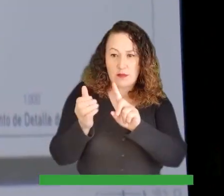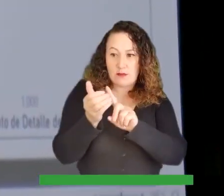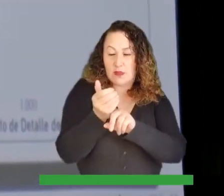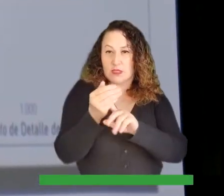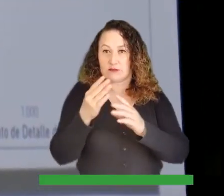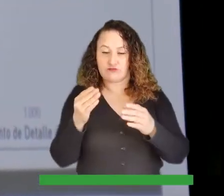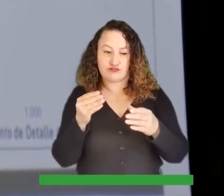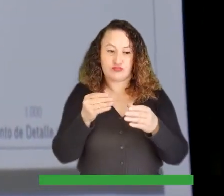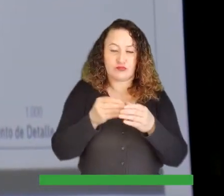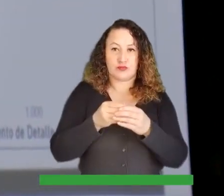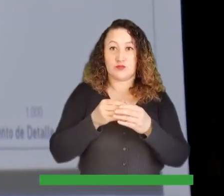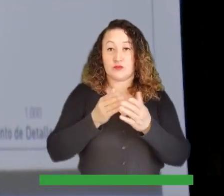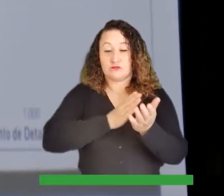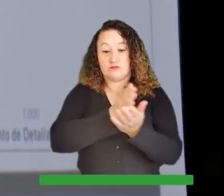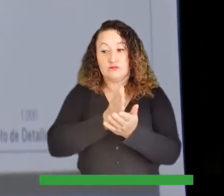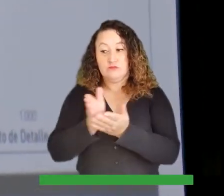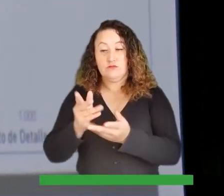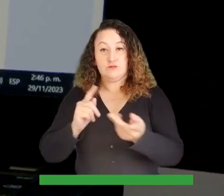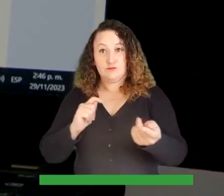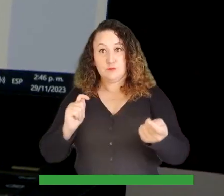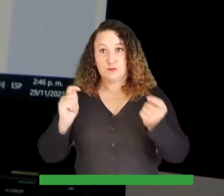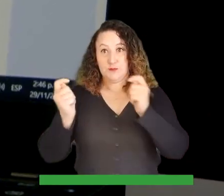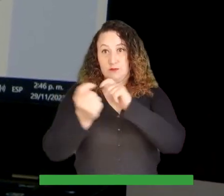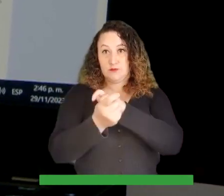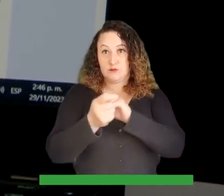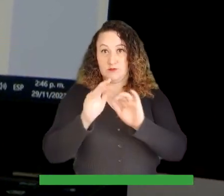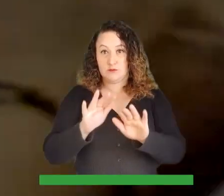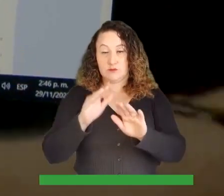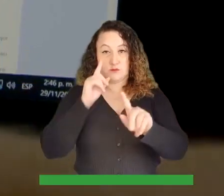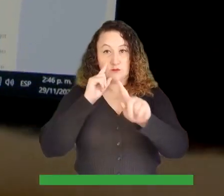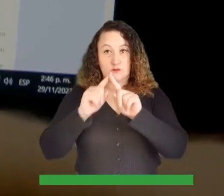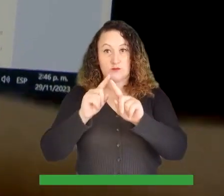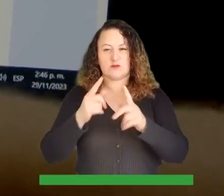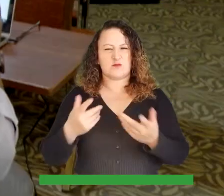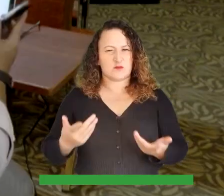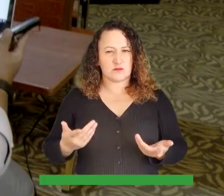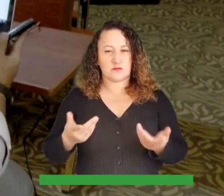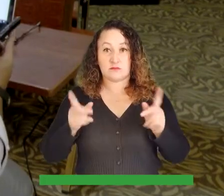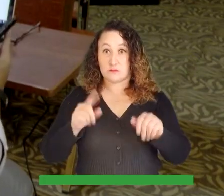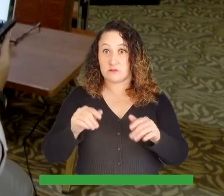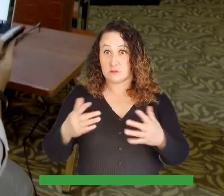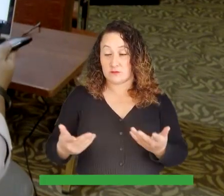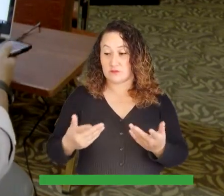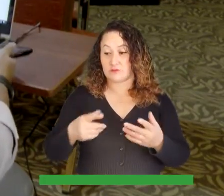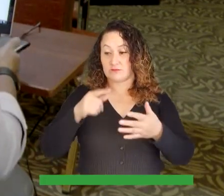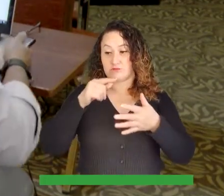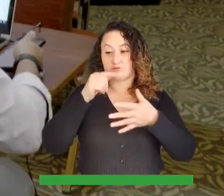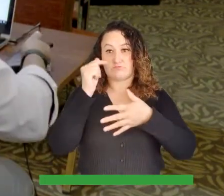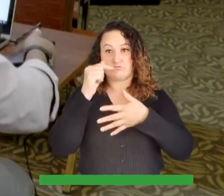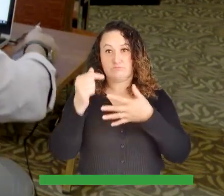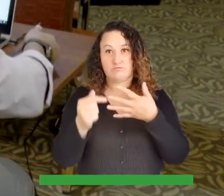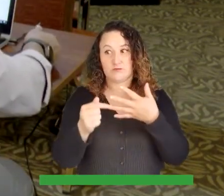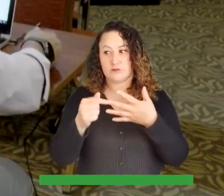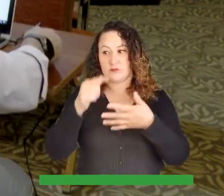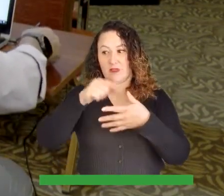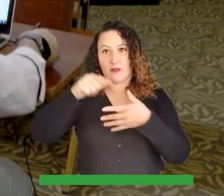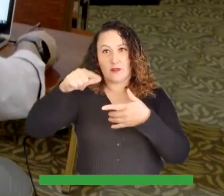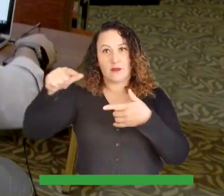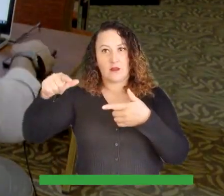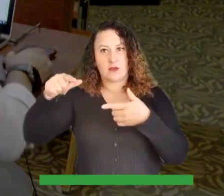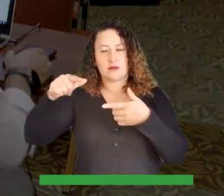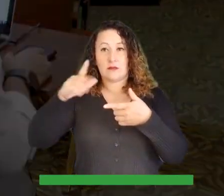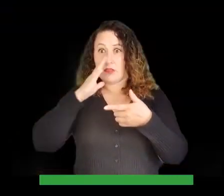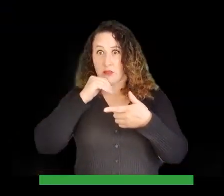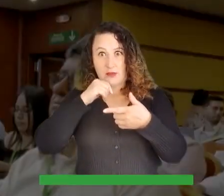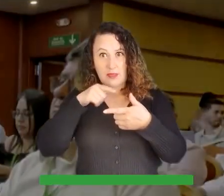metas adaptadas, que tenga unos ejes transformacionales adaptados, unos objetivos y por supuesto unos indicadores, es muy complicado hacer